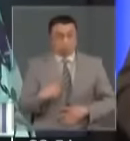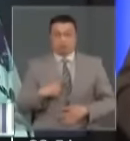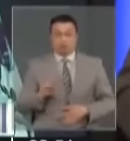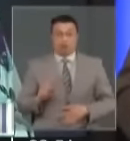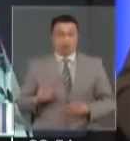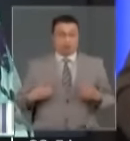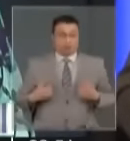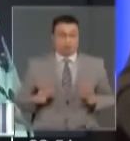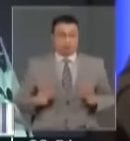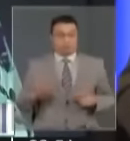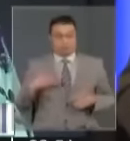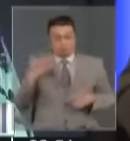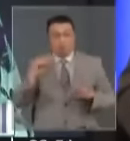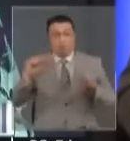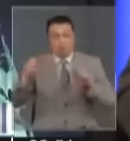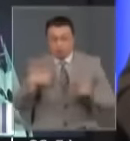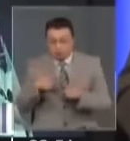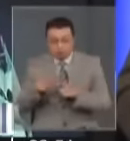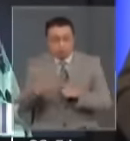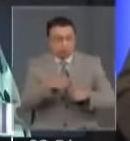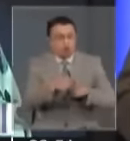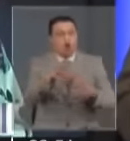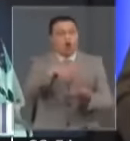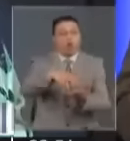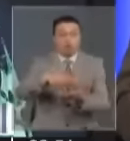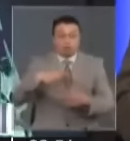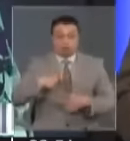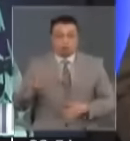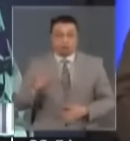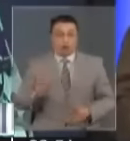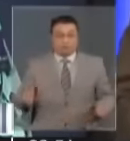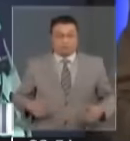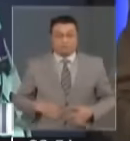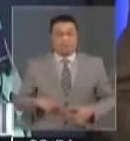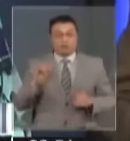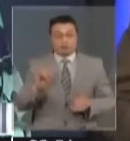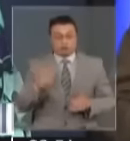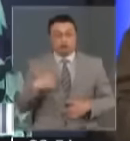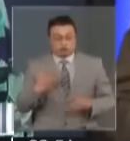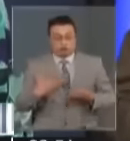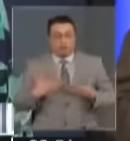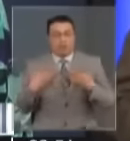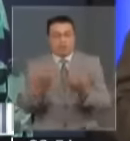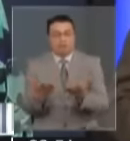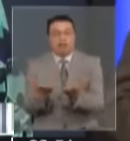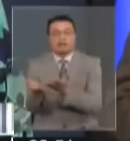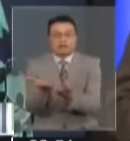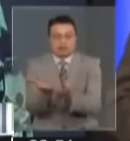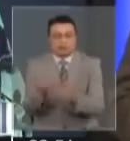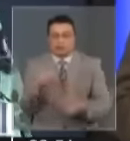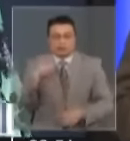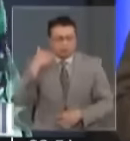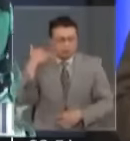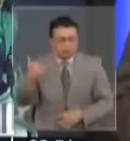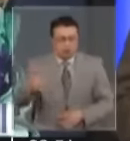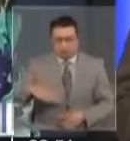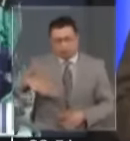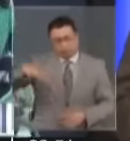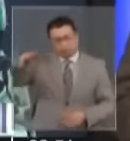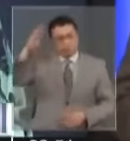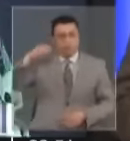de colonización política en ciertas comunas. Sí tengo una vocación de servicio que la he demostrado a lo largo de toda mi vida, no